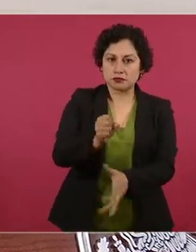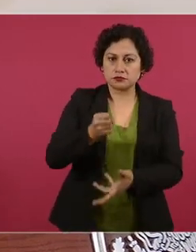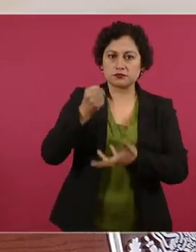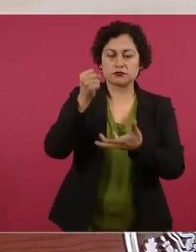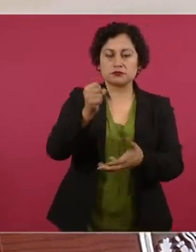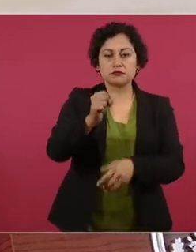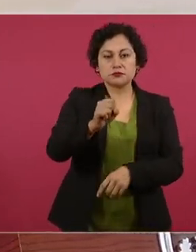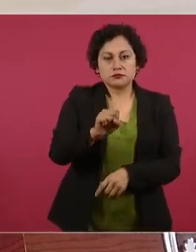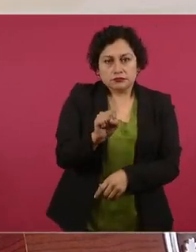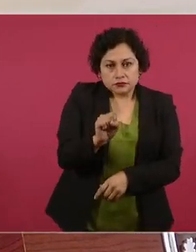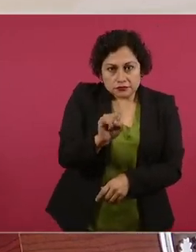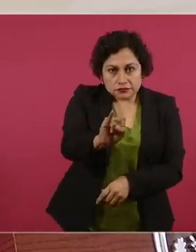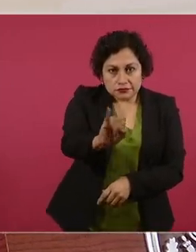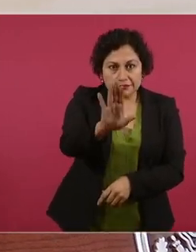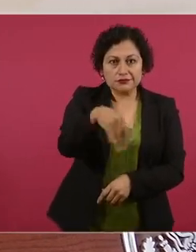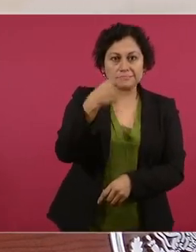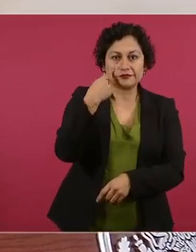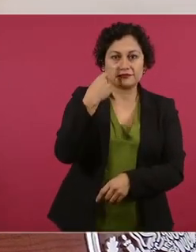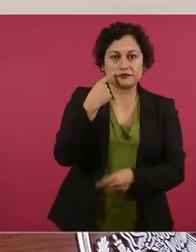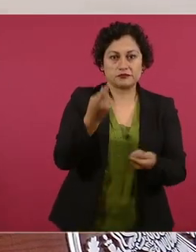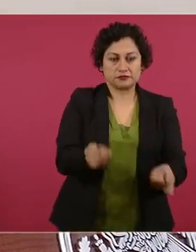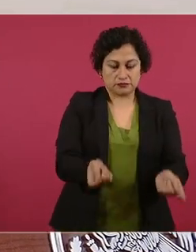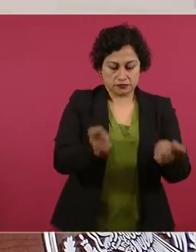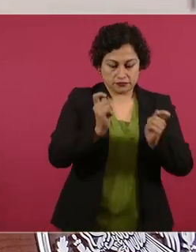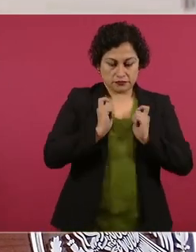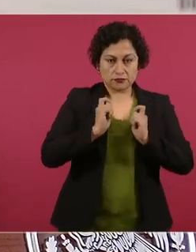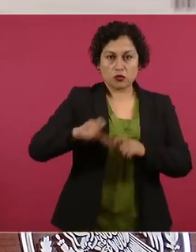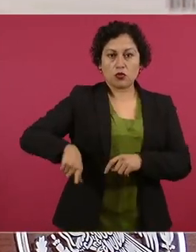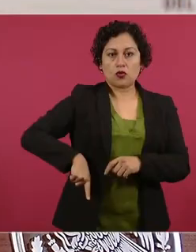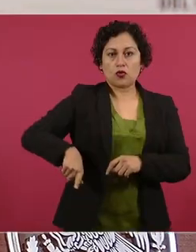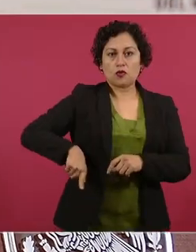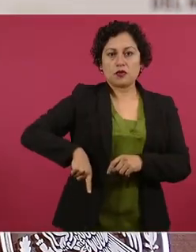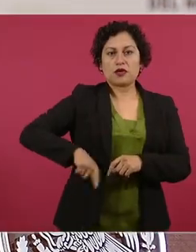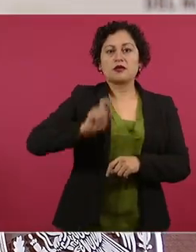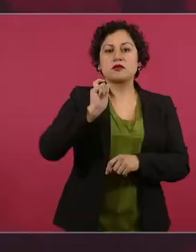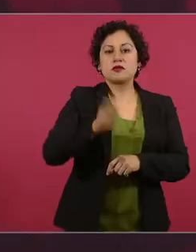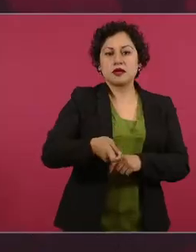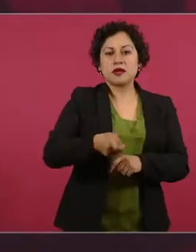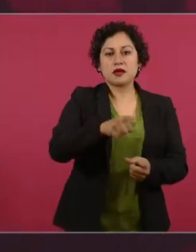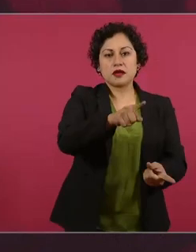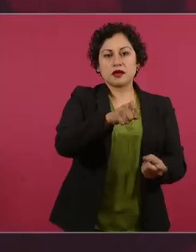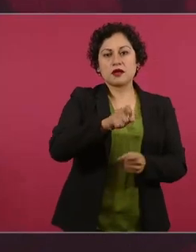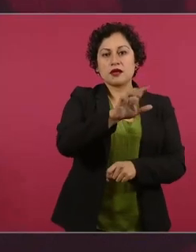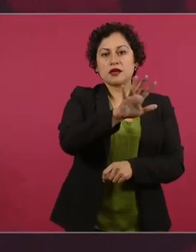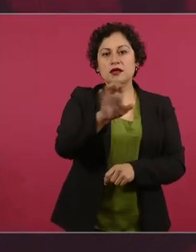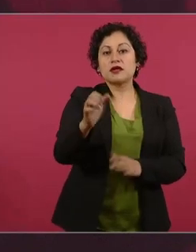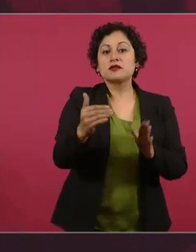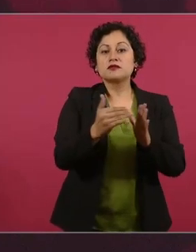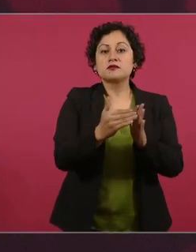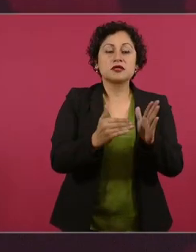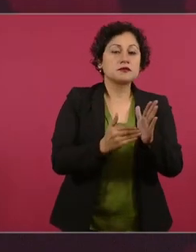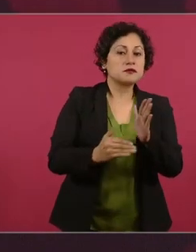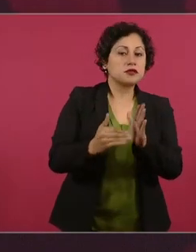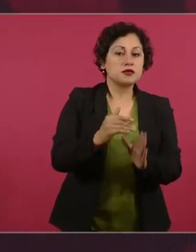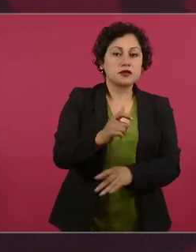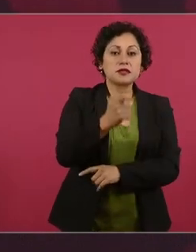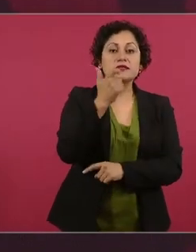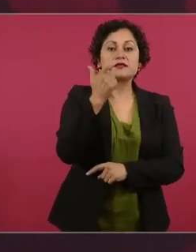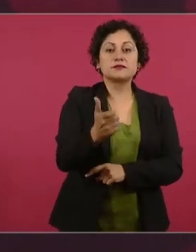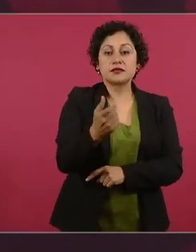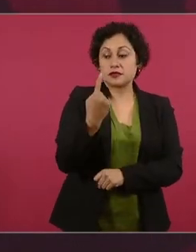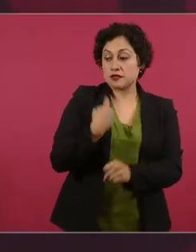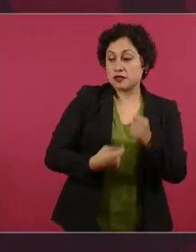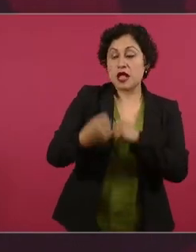y la inversión pública era de 500 mil millones de pesos. Y la inversión pública el año pasado fue